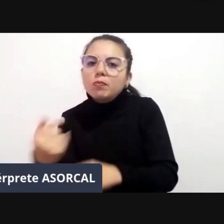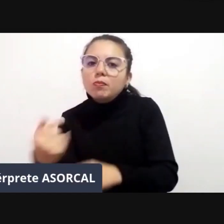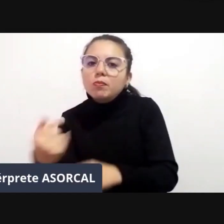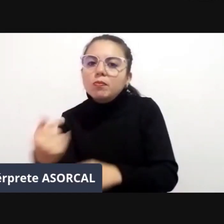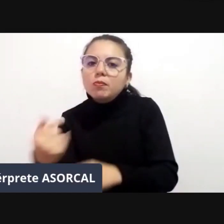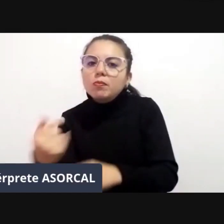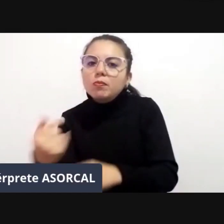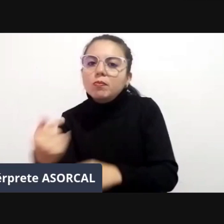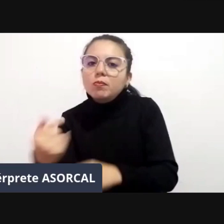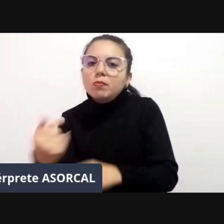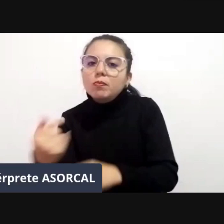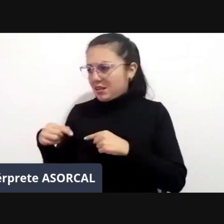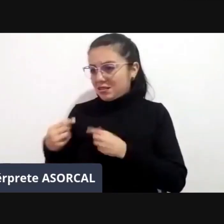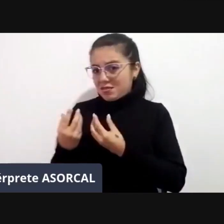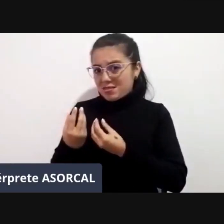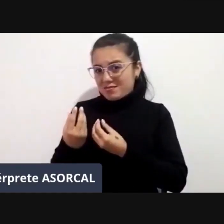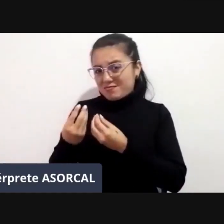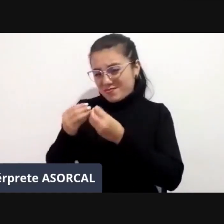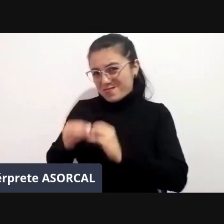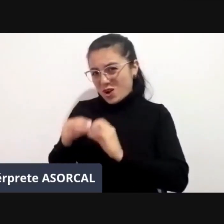oficial,